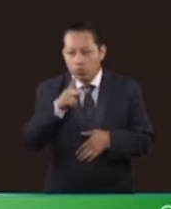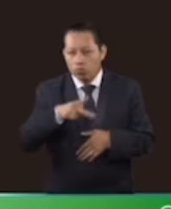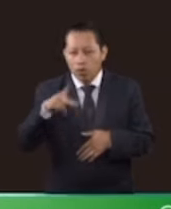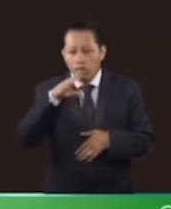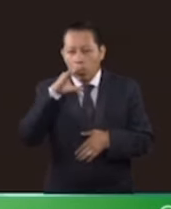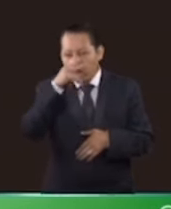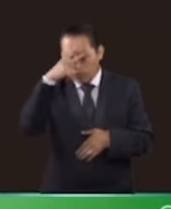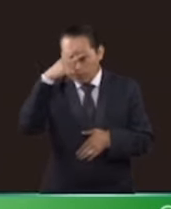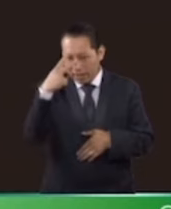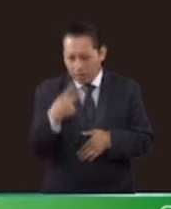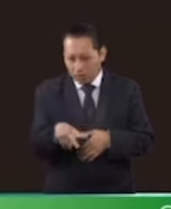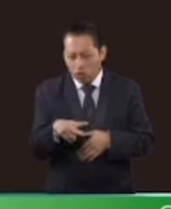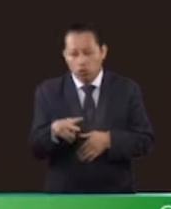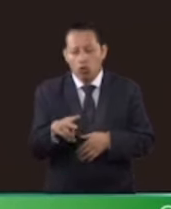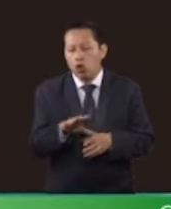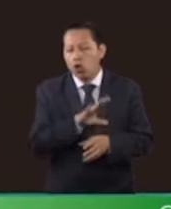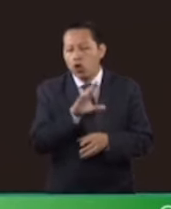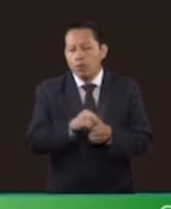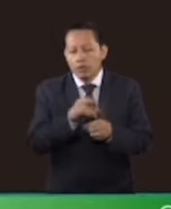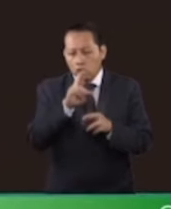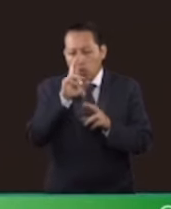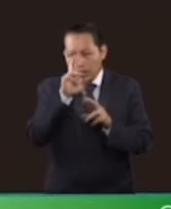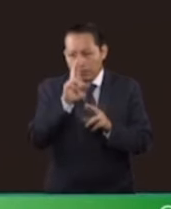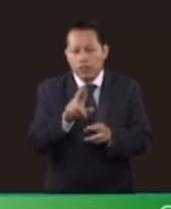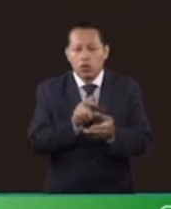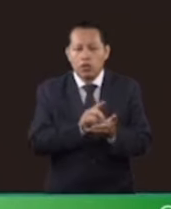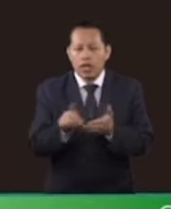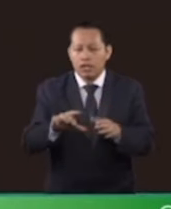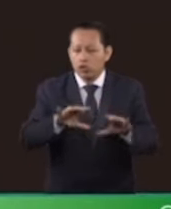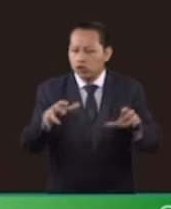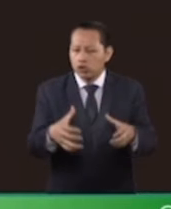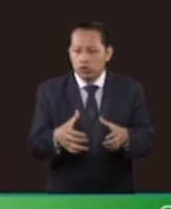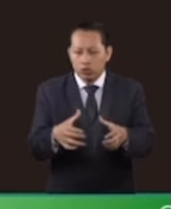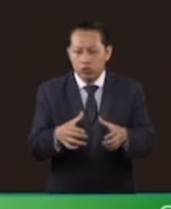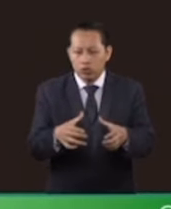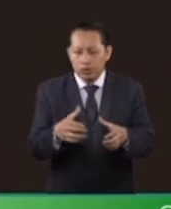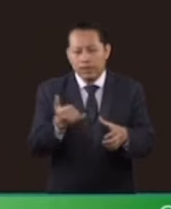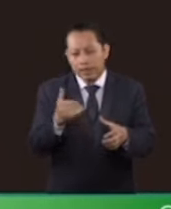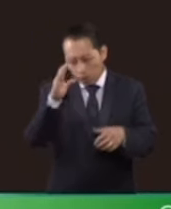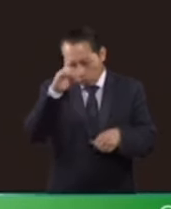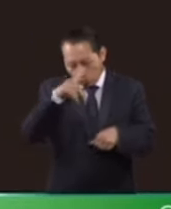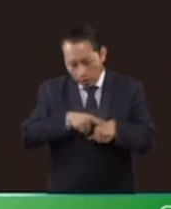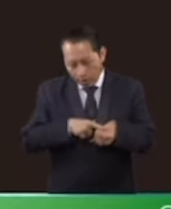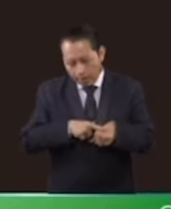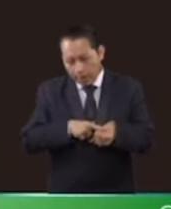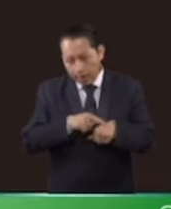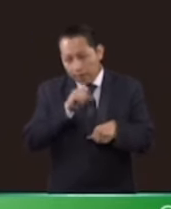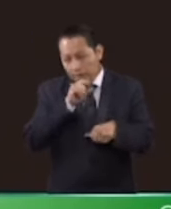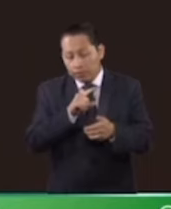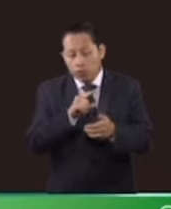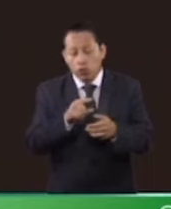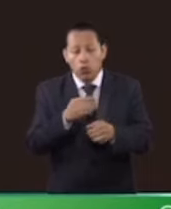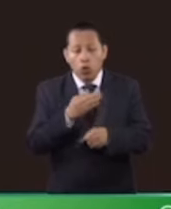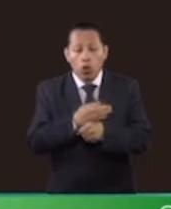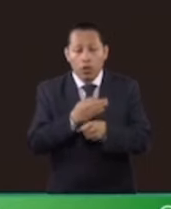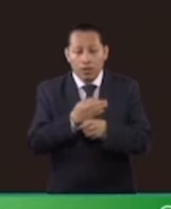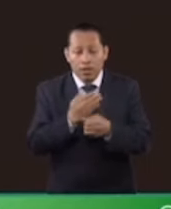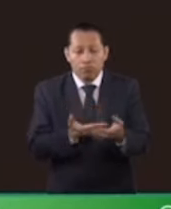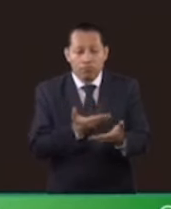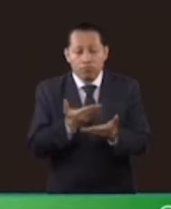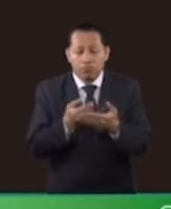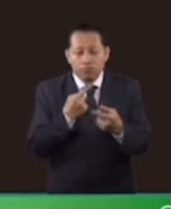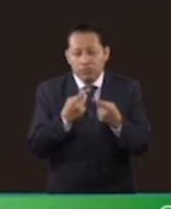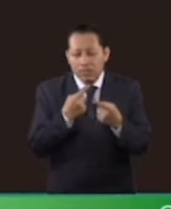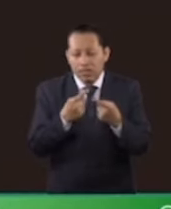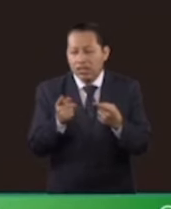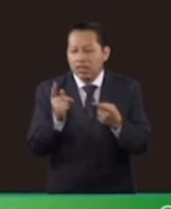afromexicanos con pleno respeto a sus derechos colectivos y culturales el dictamen que hoy se discute